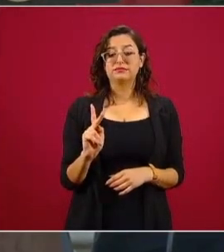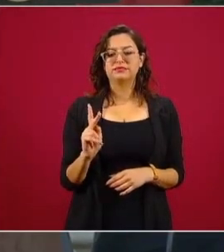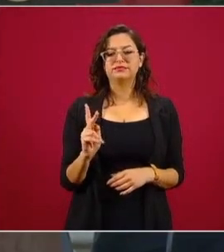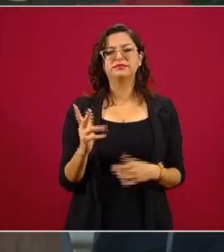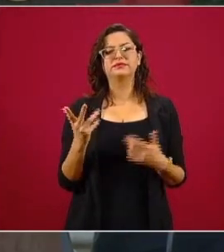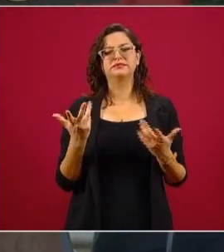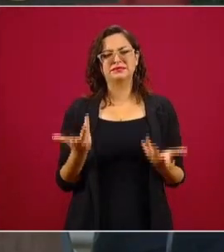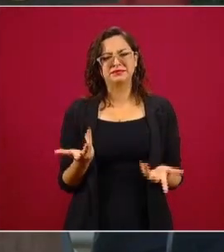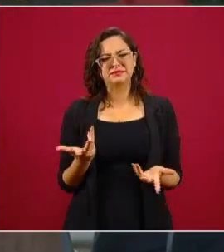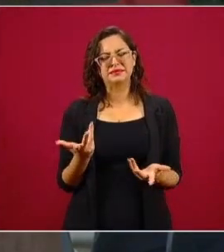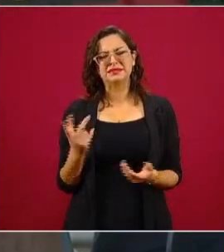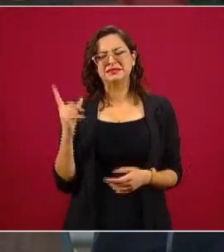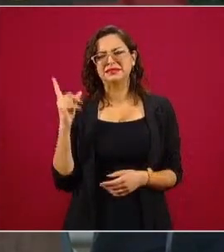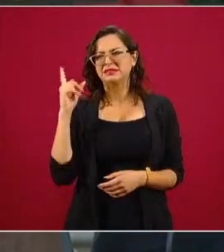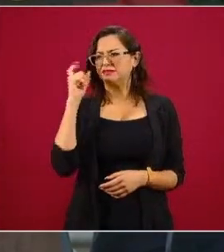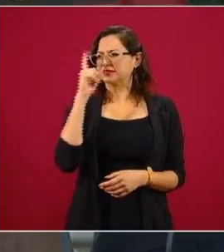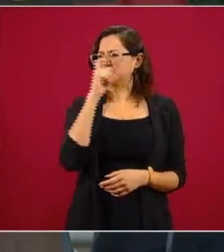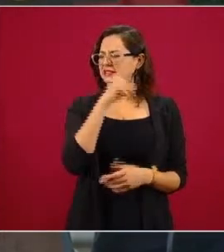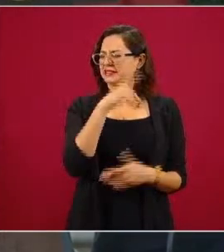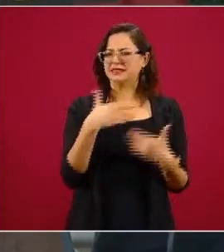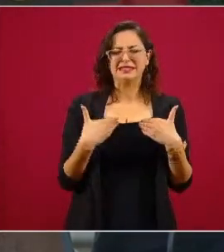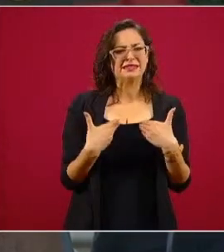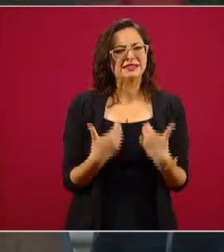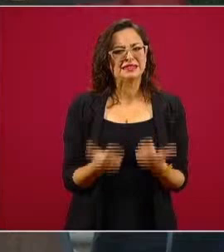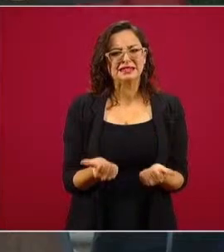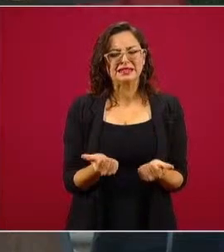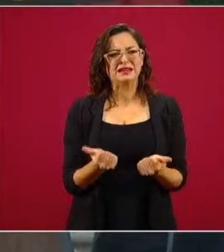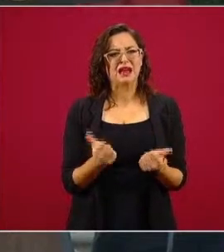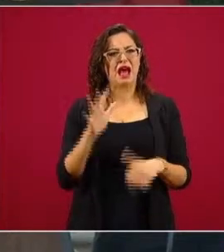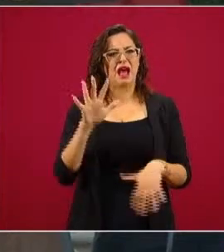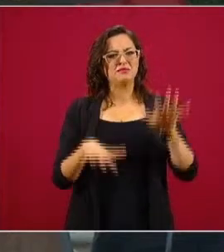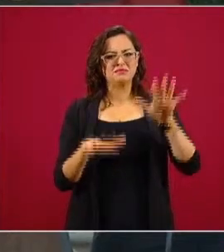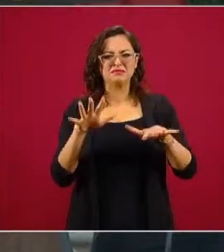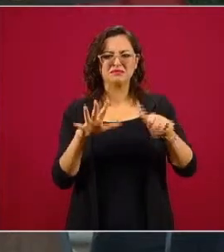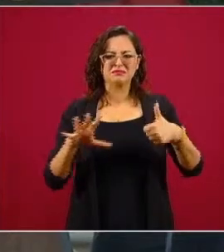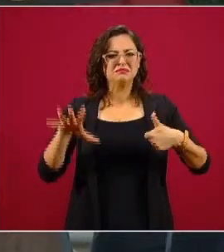deficitaria en términos comerciales